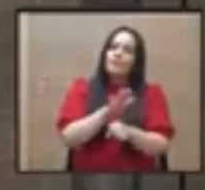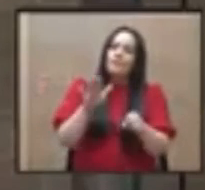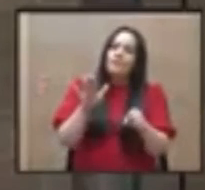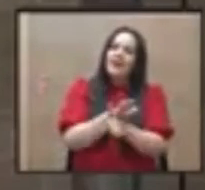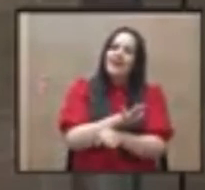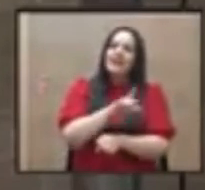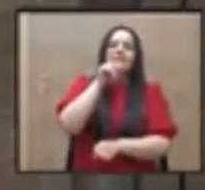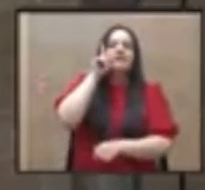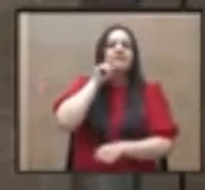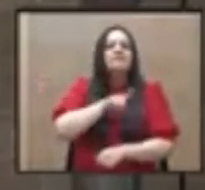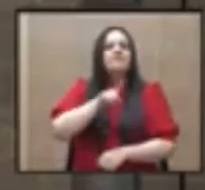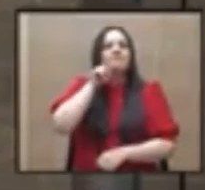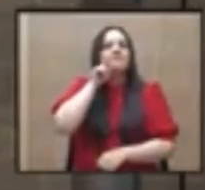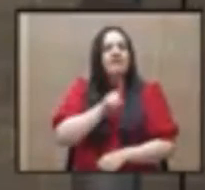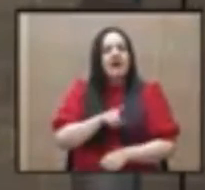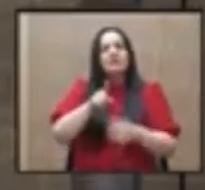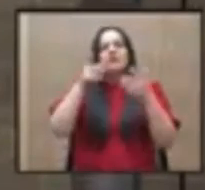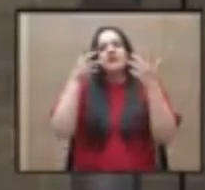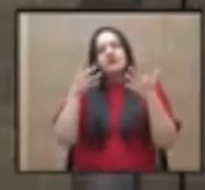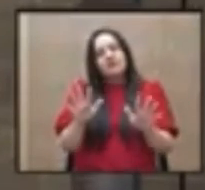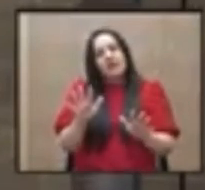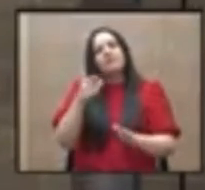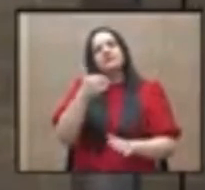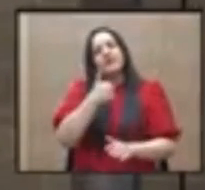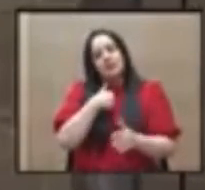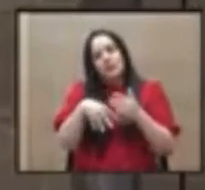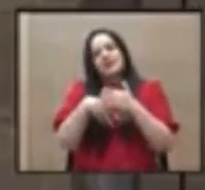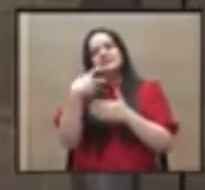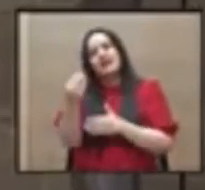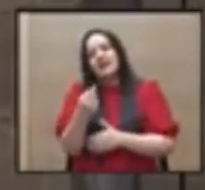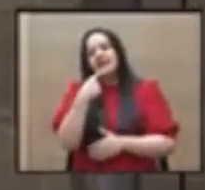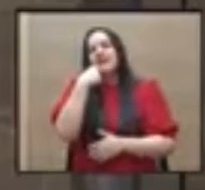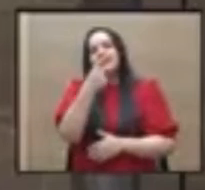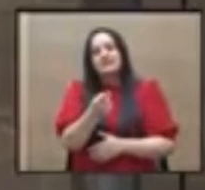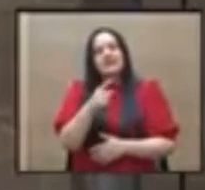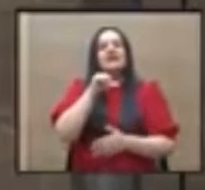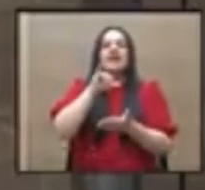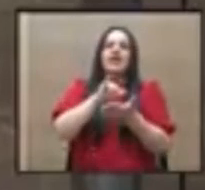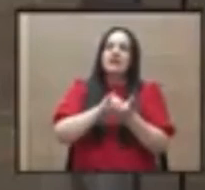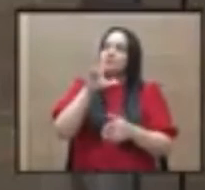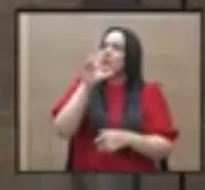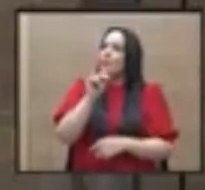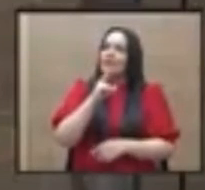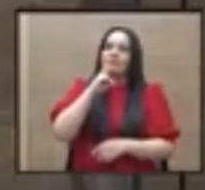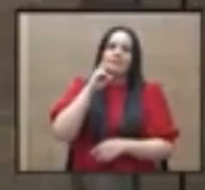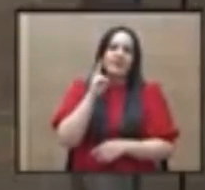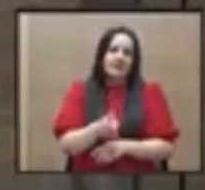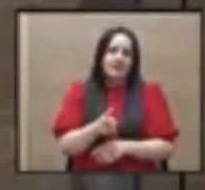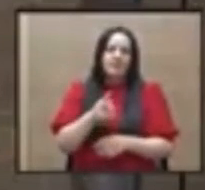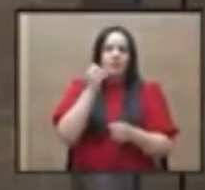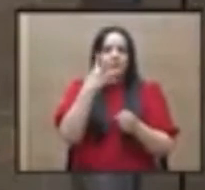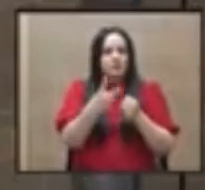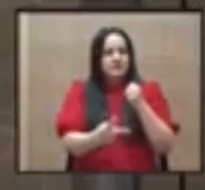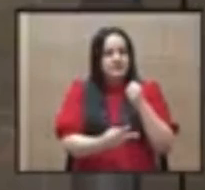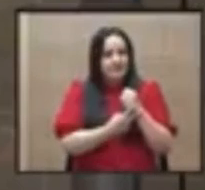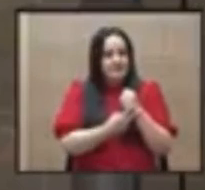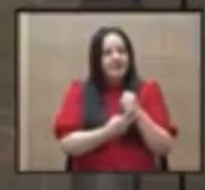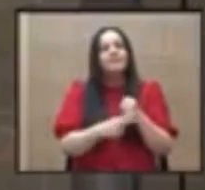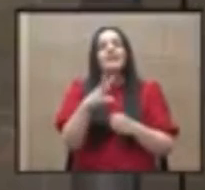completamente falso y hemos tenido que salir a desmentir una y otra vez. Como lo dije